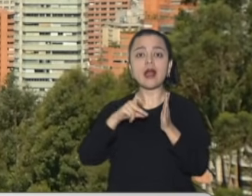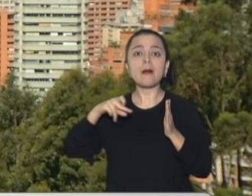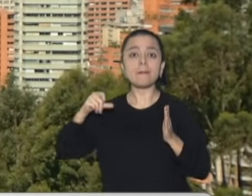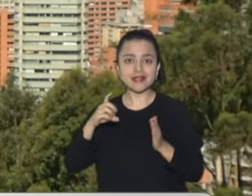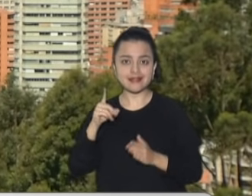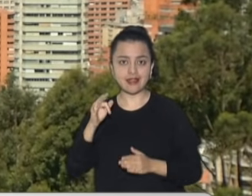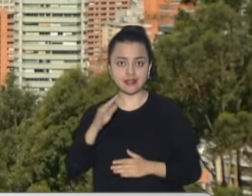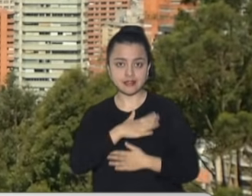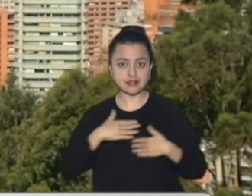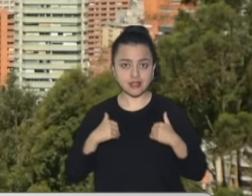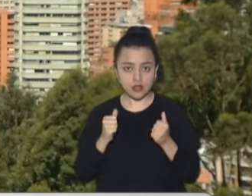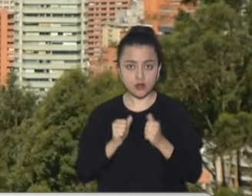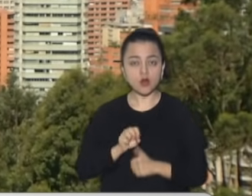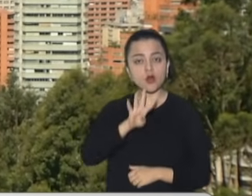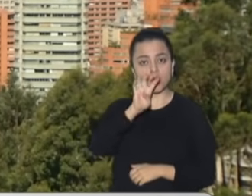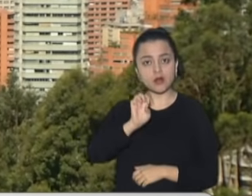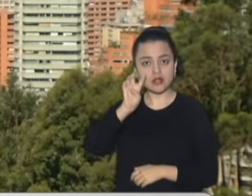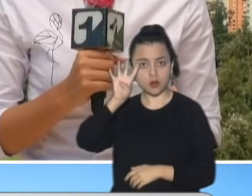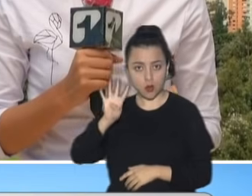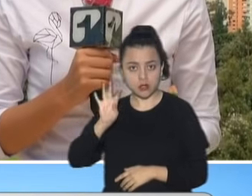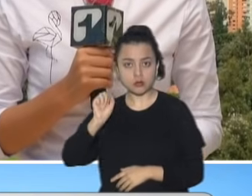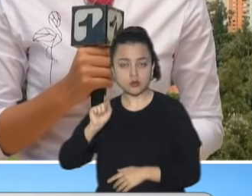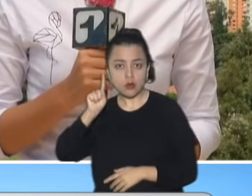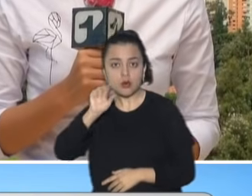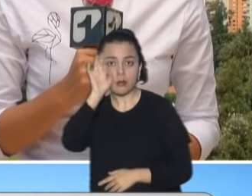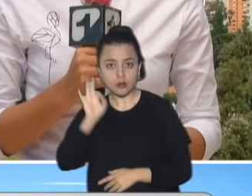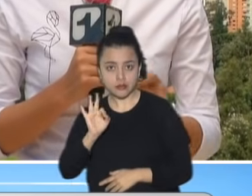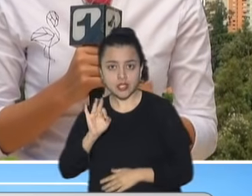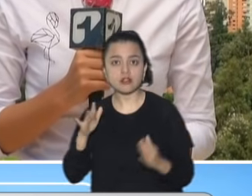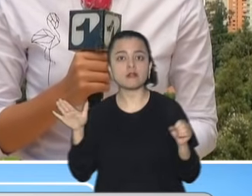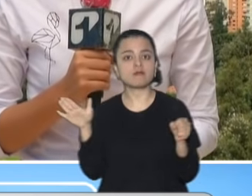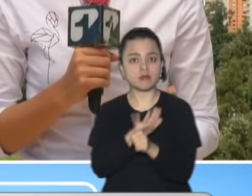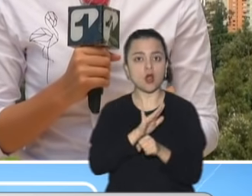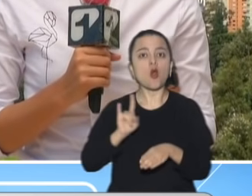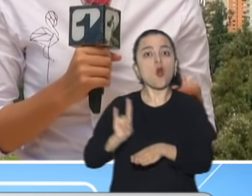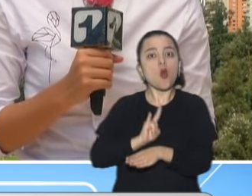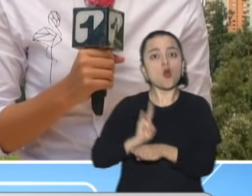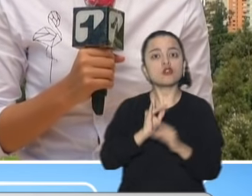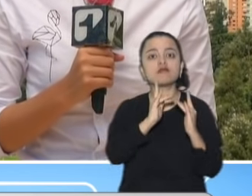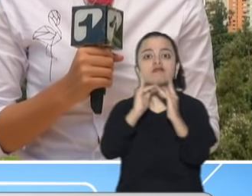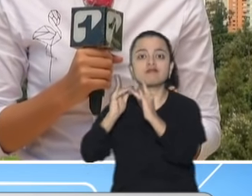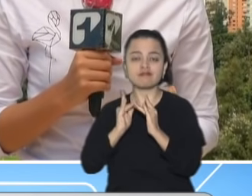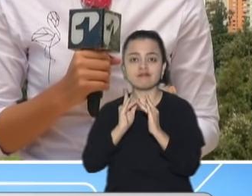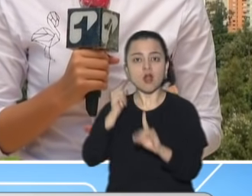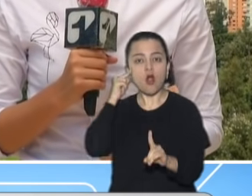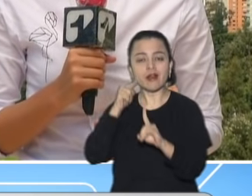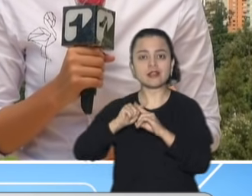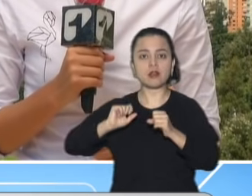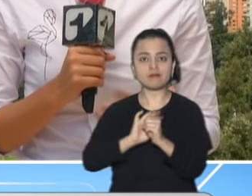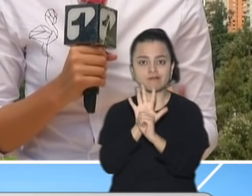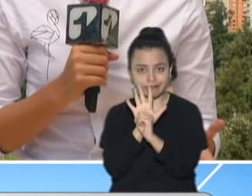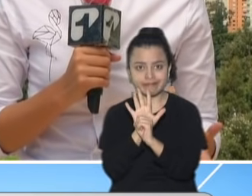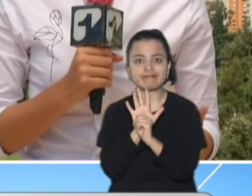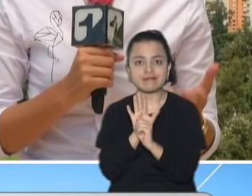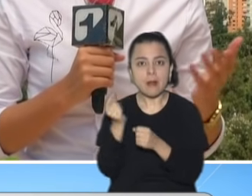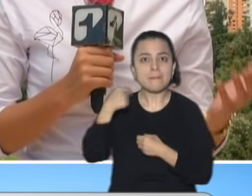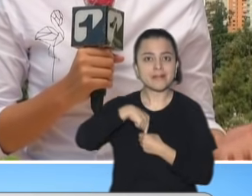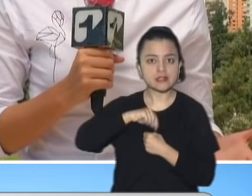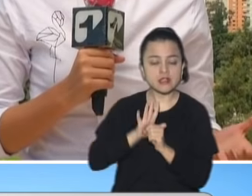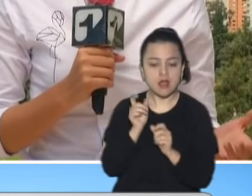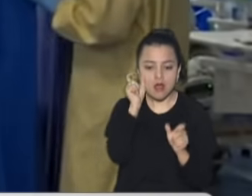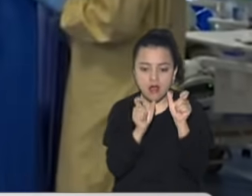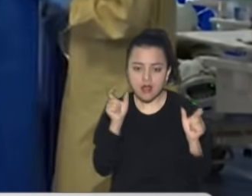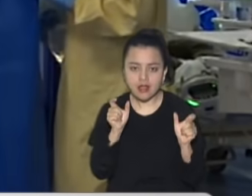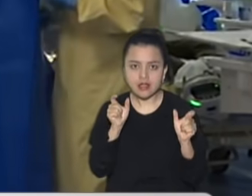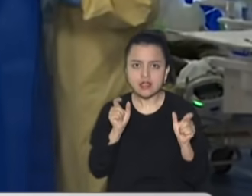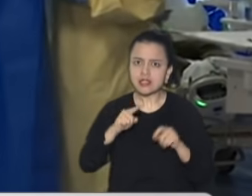una ocupación del 94.1% en camas UCI para pacientes de COVID-19 y la